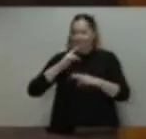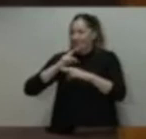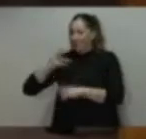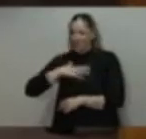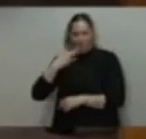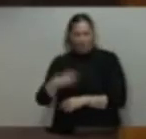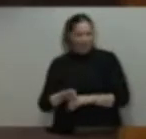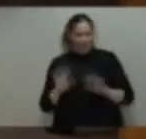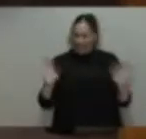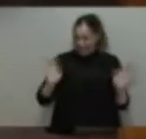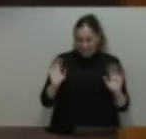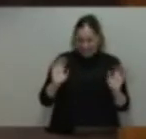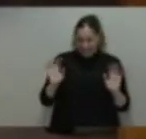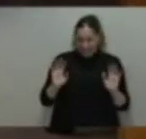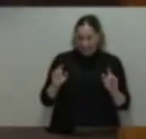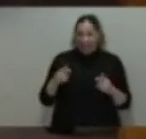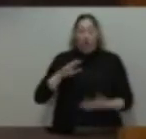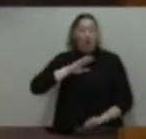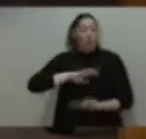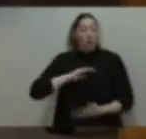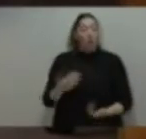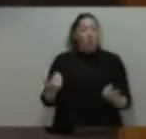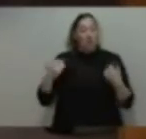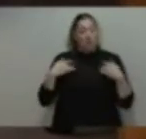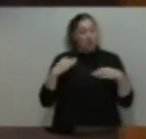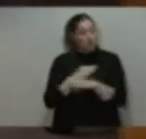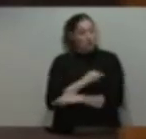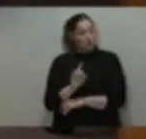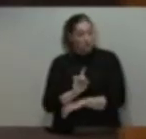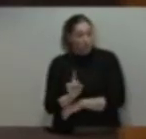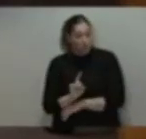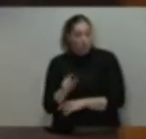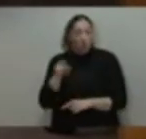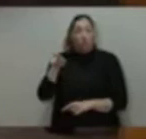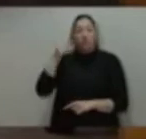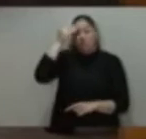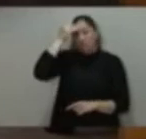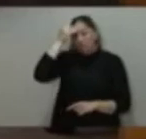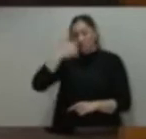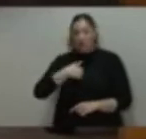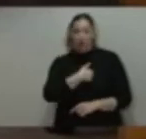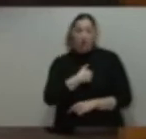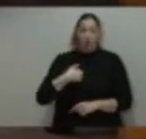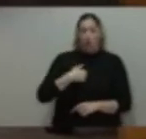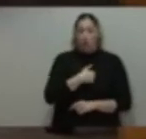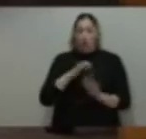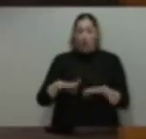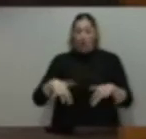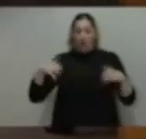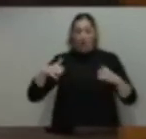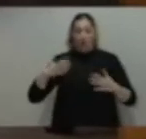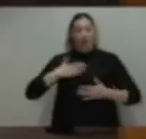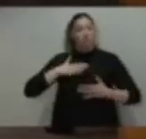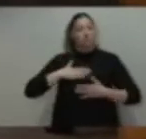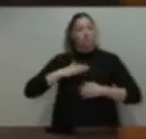luego, no me equivoco acerca de las competencias. Usted piensa que el rol de la Cámara es única y exclusivamente el control del Gobierno y nosotros pensamos que el